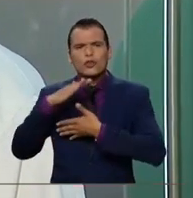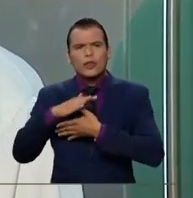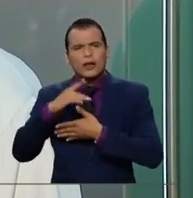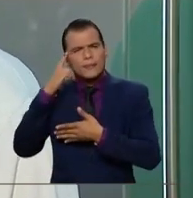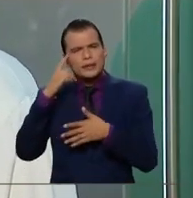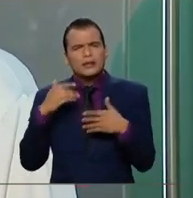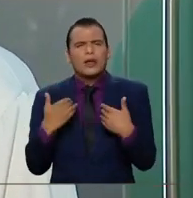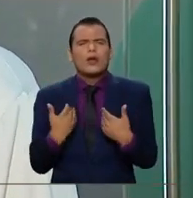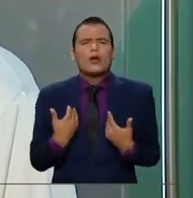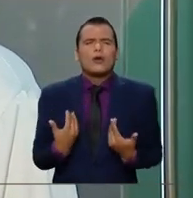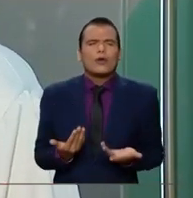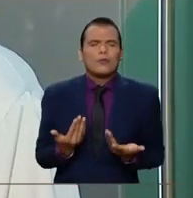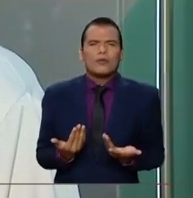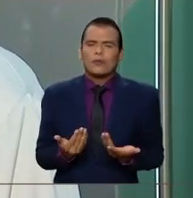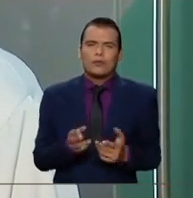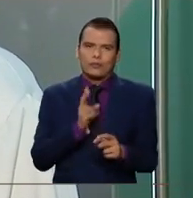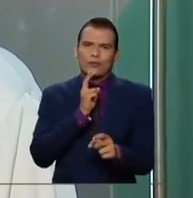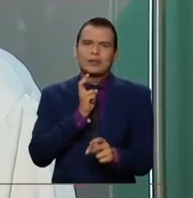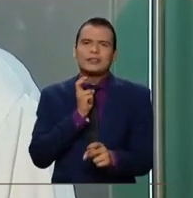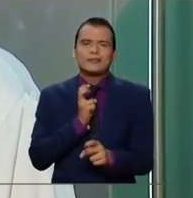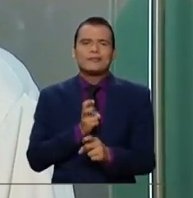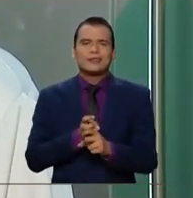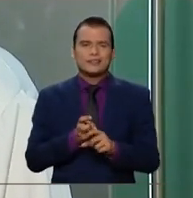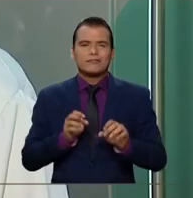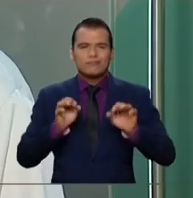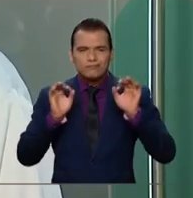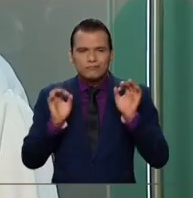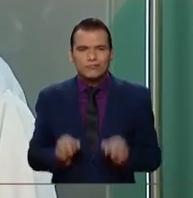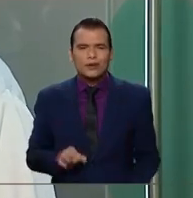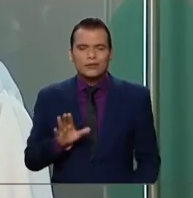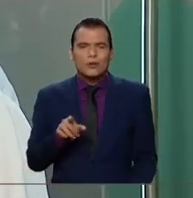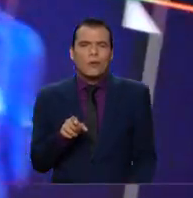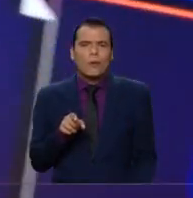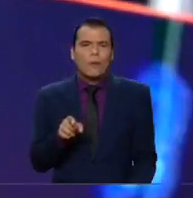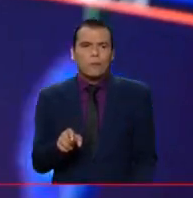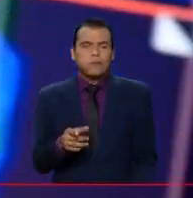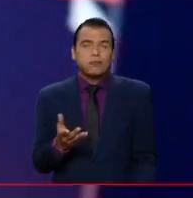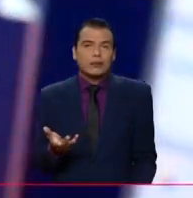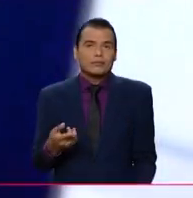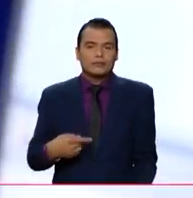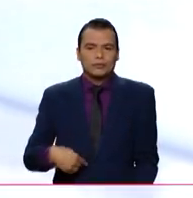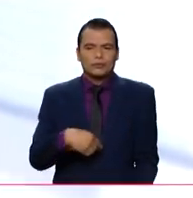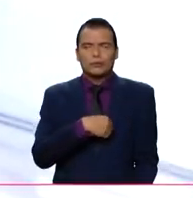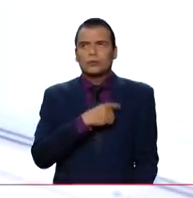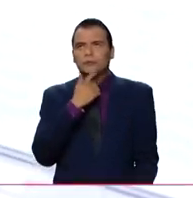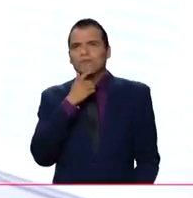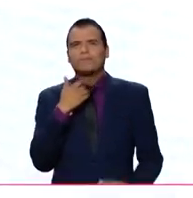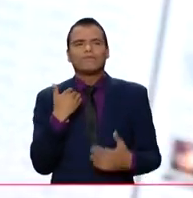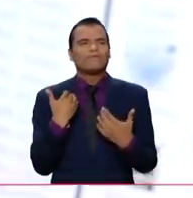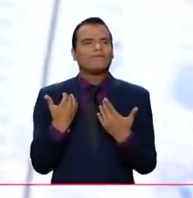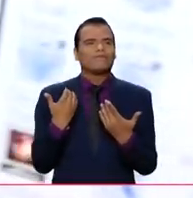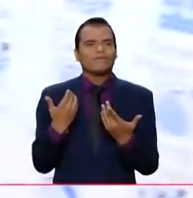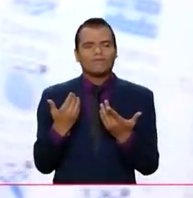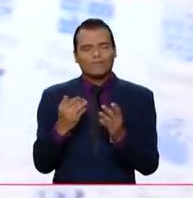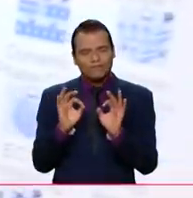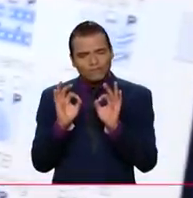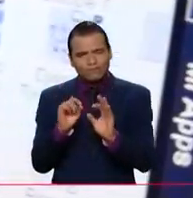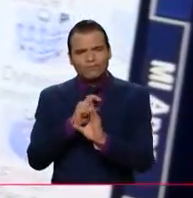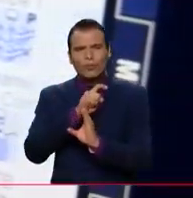sospecha de cáncer y eventualmente hasta no podíamos hacer una atención completa en la